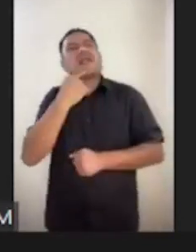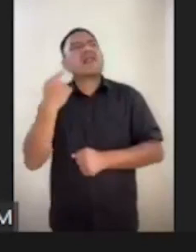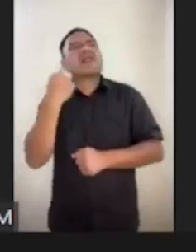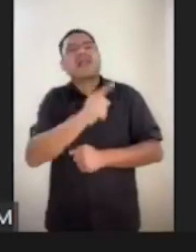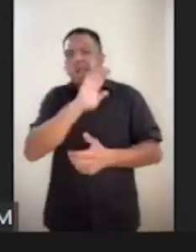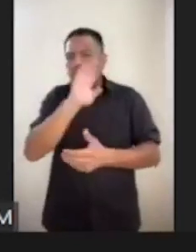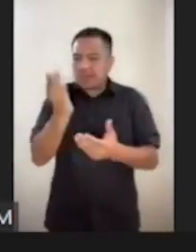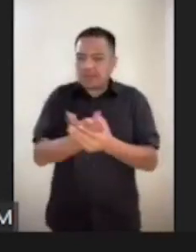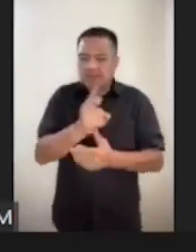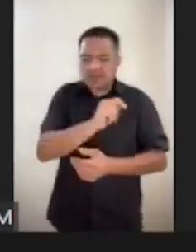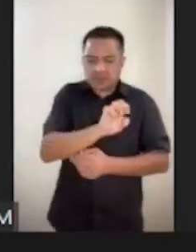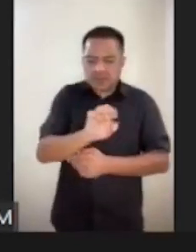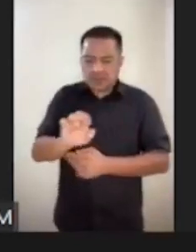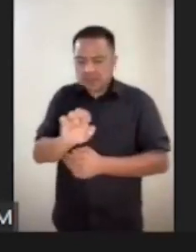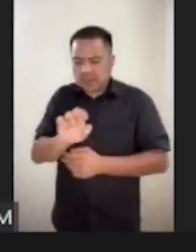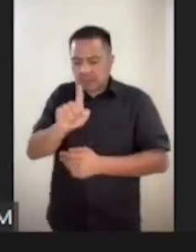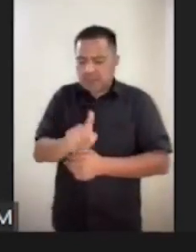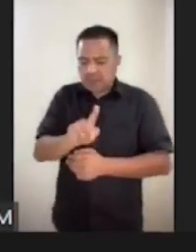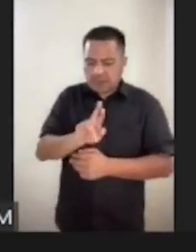clave